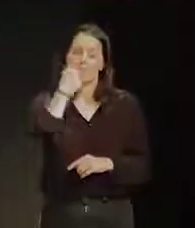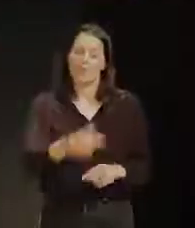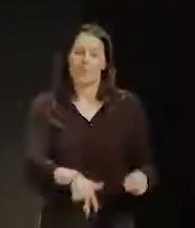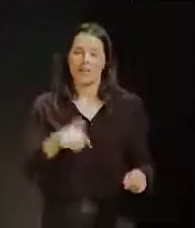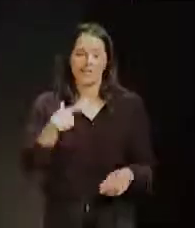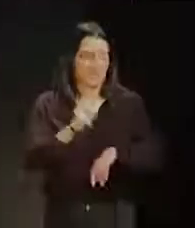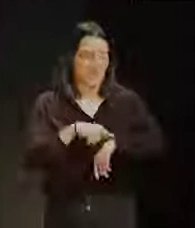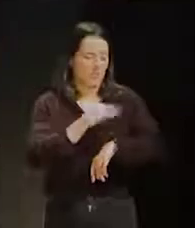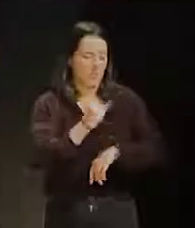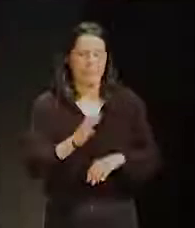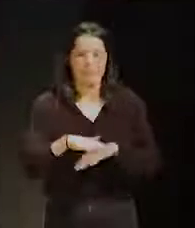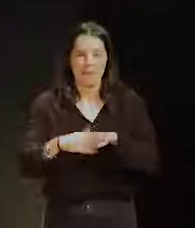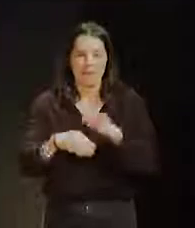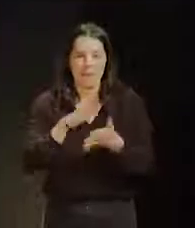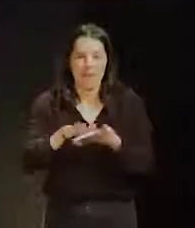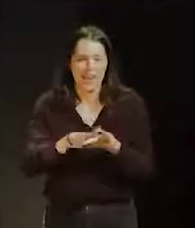¿Cuánto tiempo tenemos?